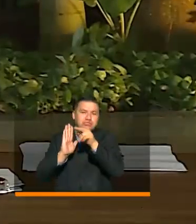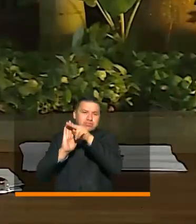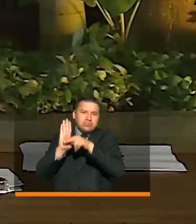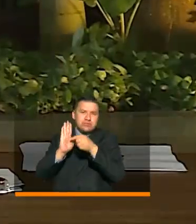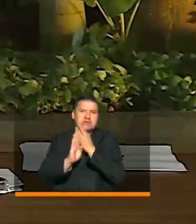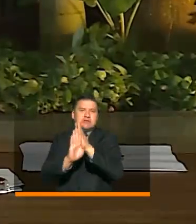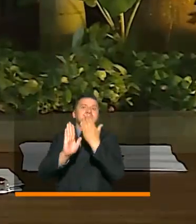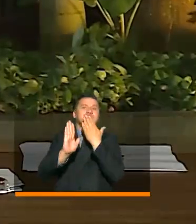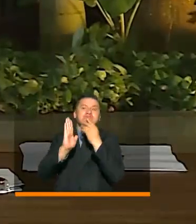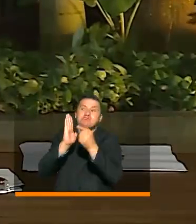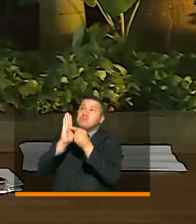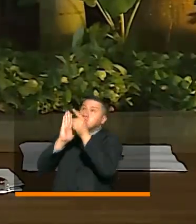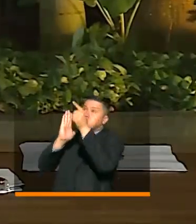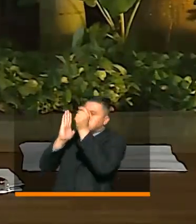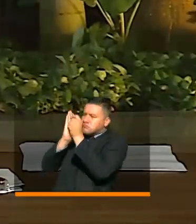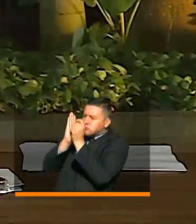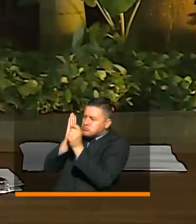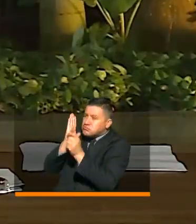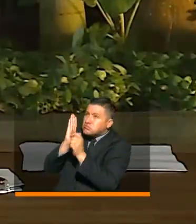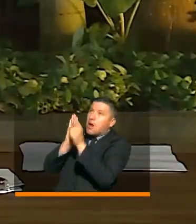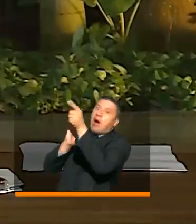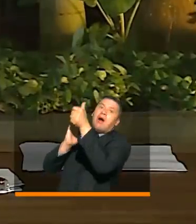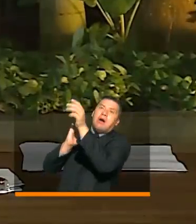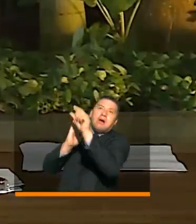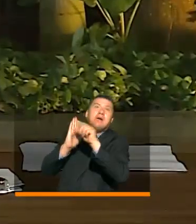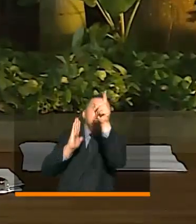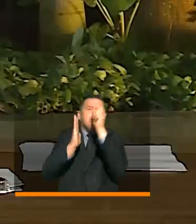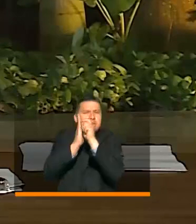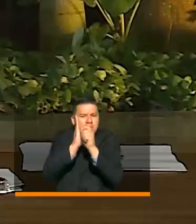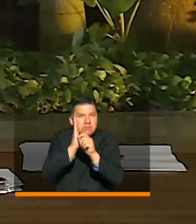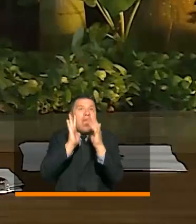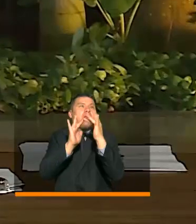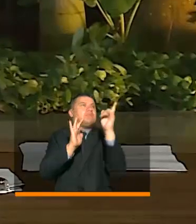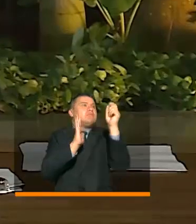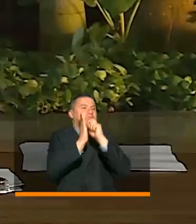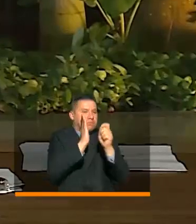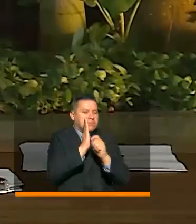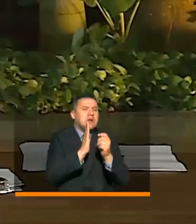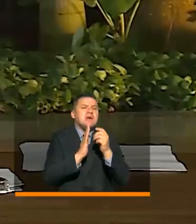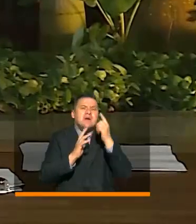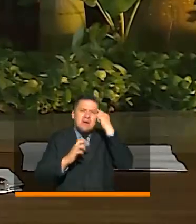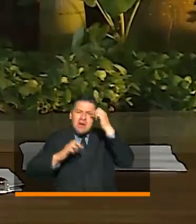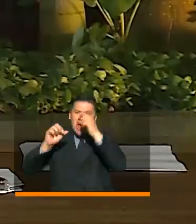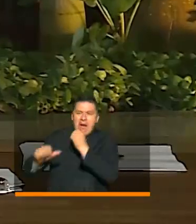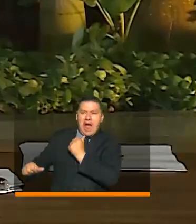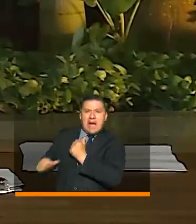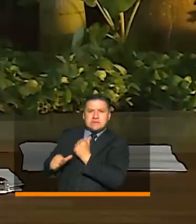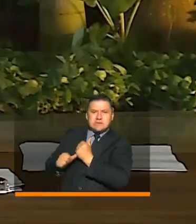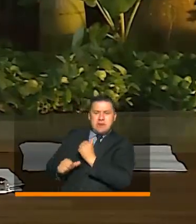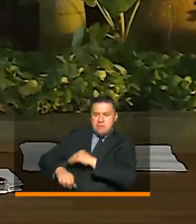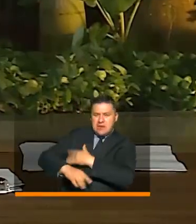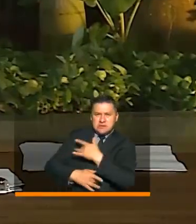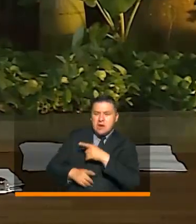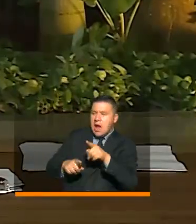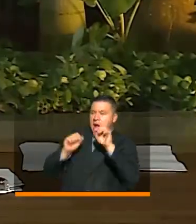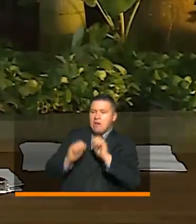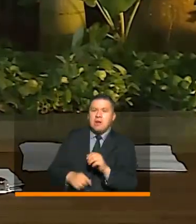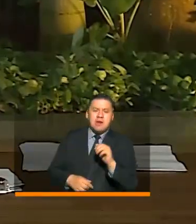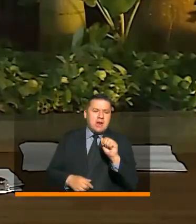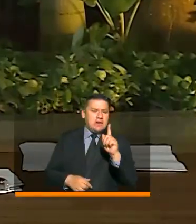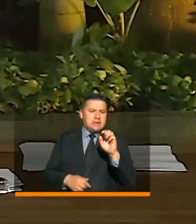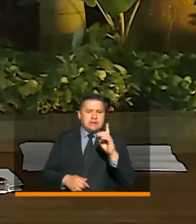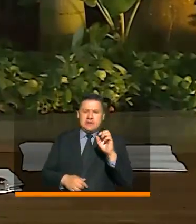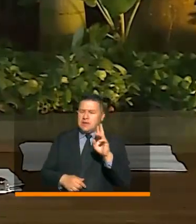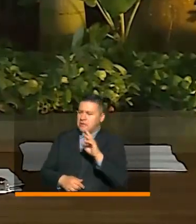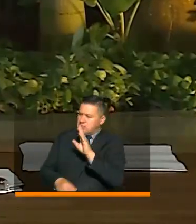seguridad, de eficacia, que han sido determinados por el Comité de Asesores Epidemiológicos del Ministerio de Salud. Alexander, ¿usted